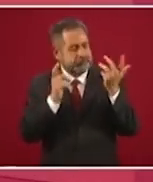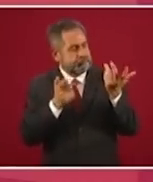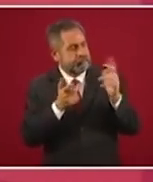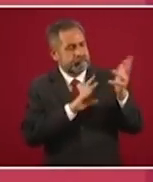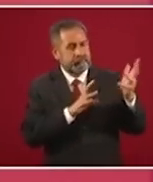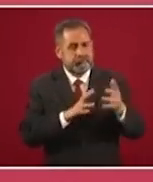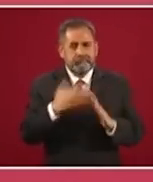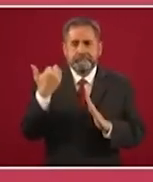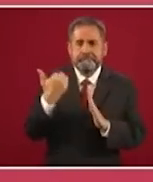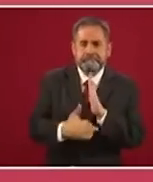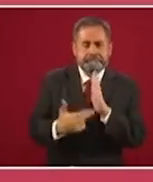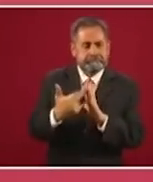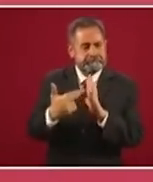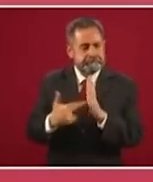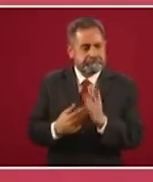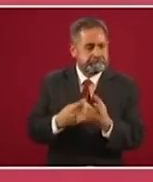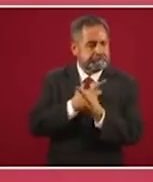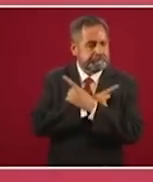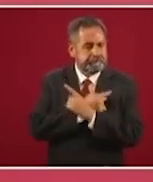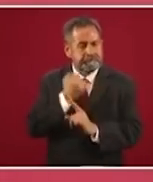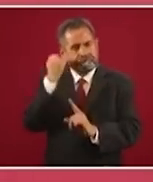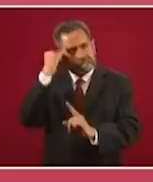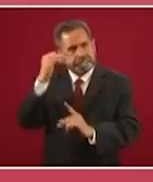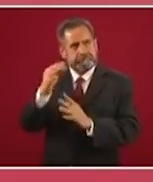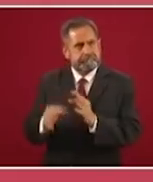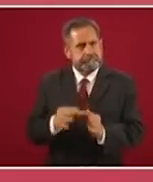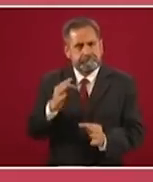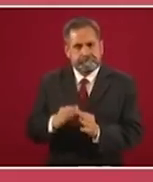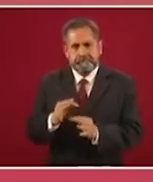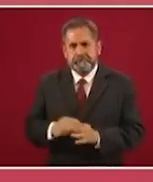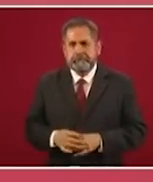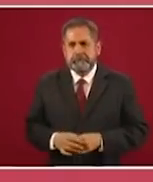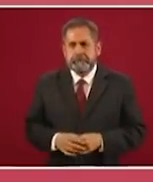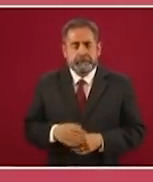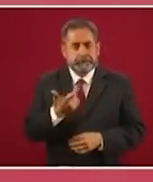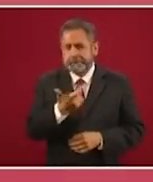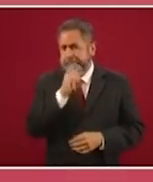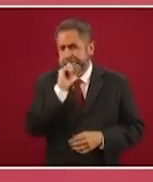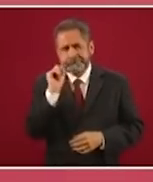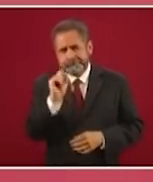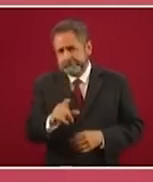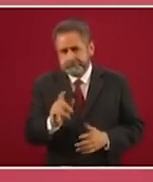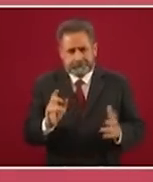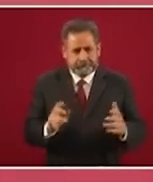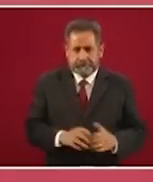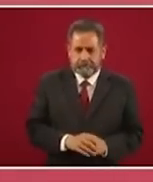Cuando no hay principios, cuando no hay ideales, el dinero lo mismo.